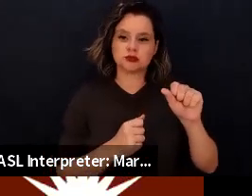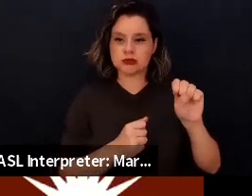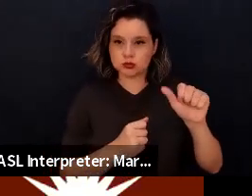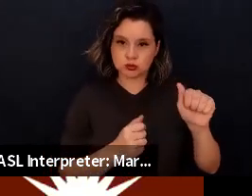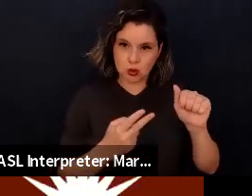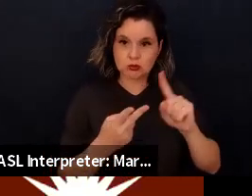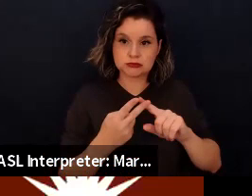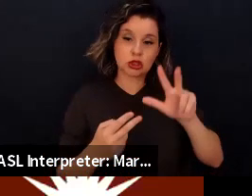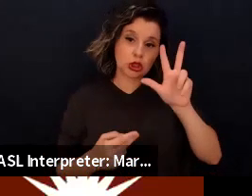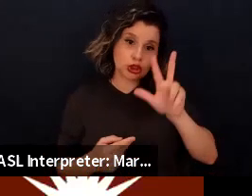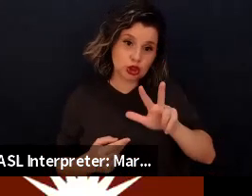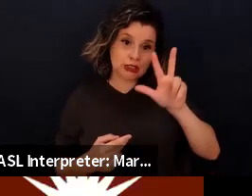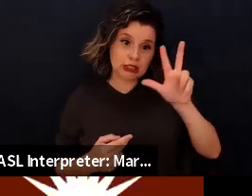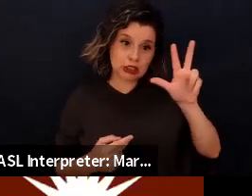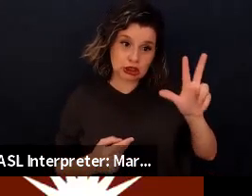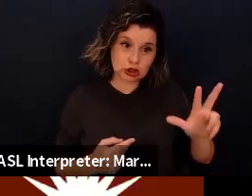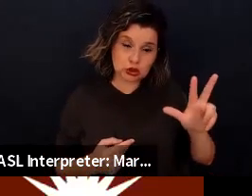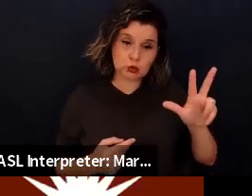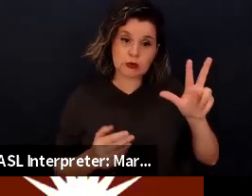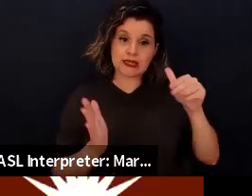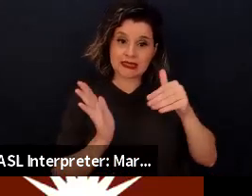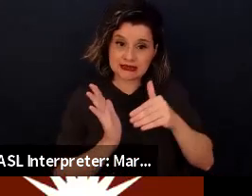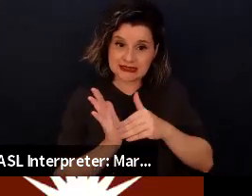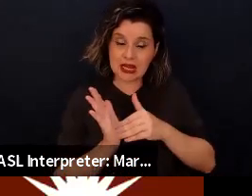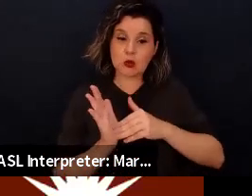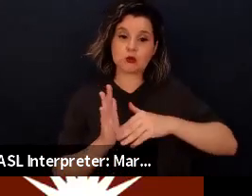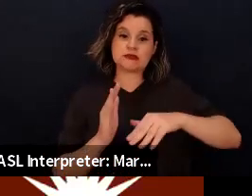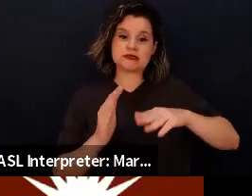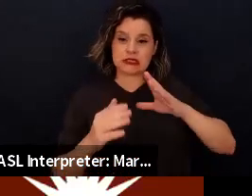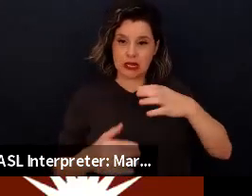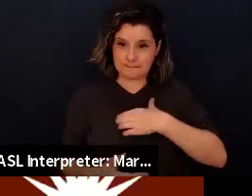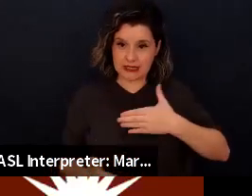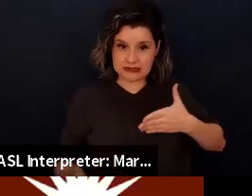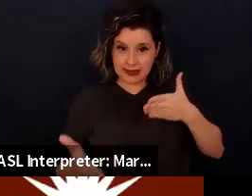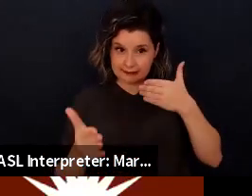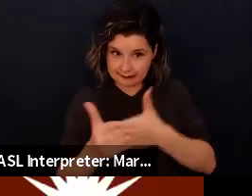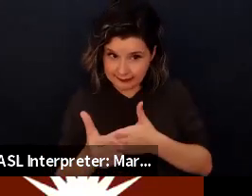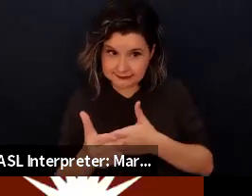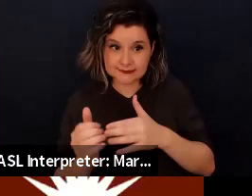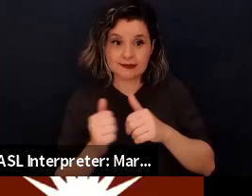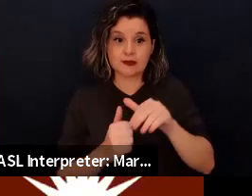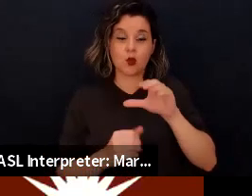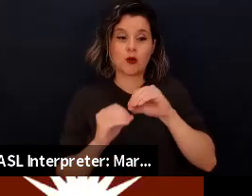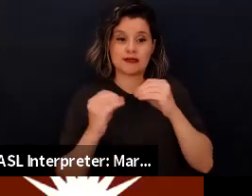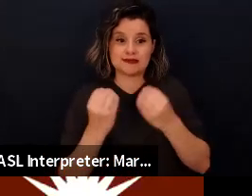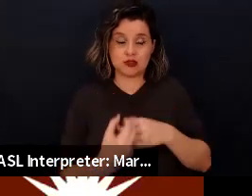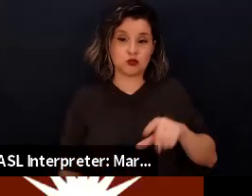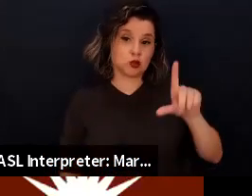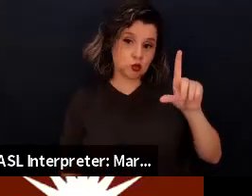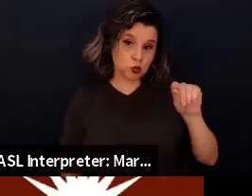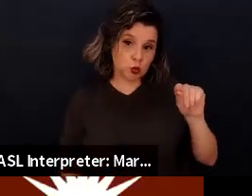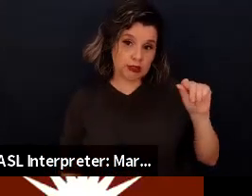de 33,000 quejas contra la agencia que ocurrieron desde el 2010